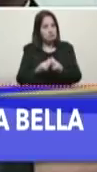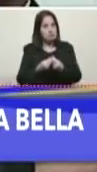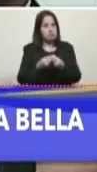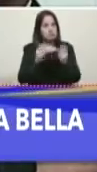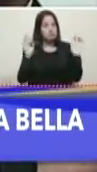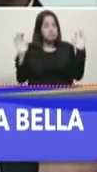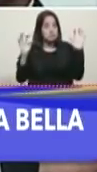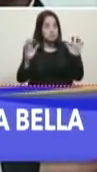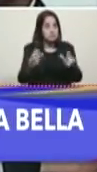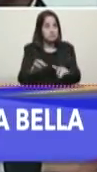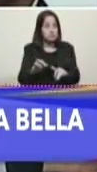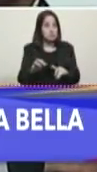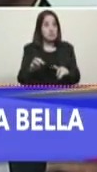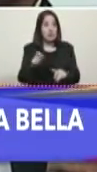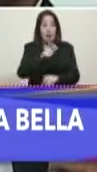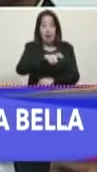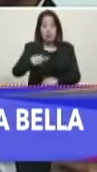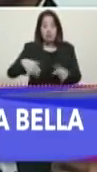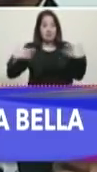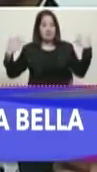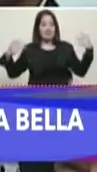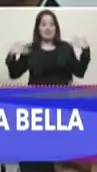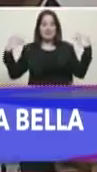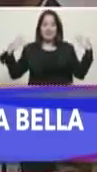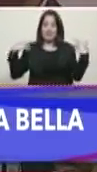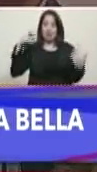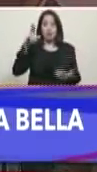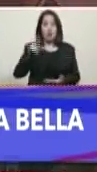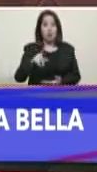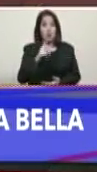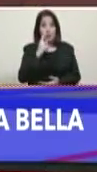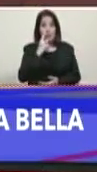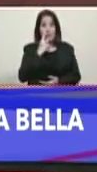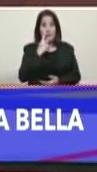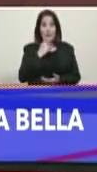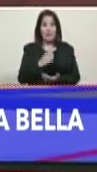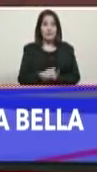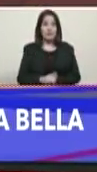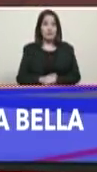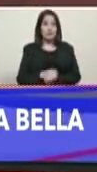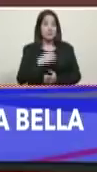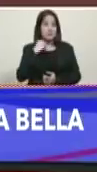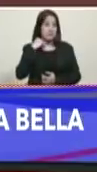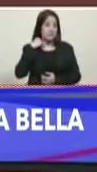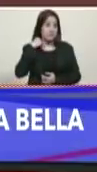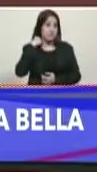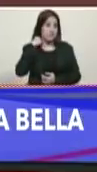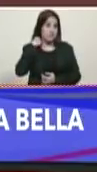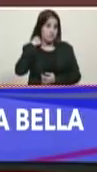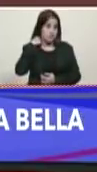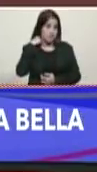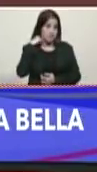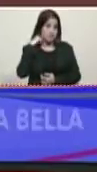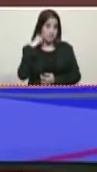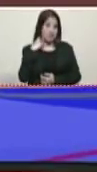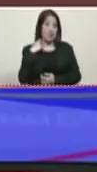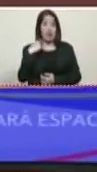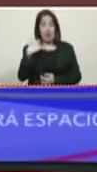ah y que celebren todos los días su existencia su vida